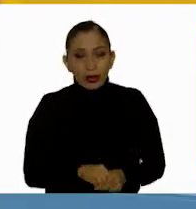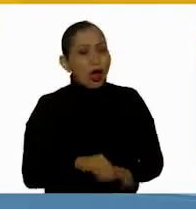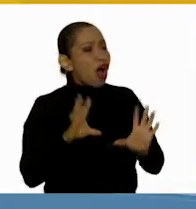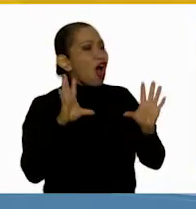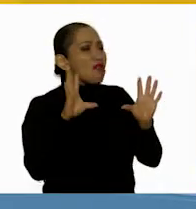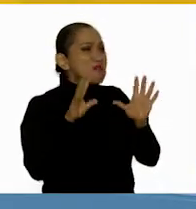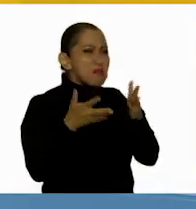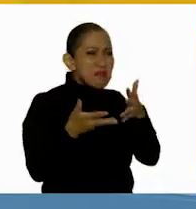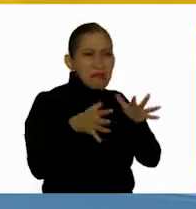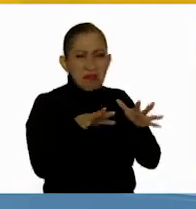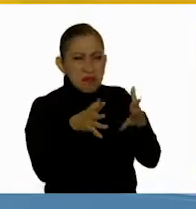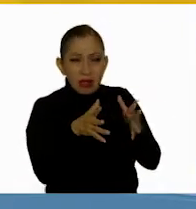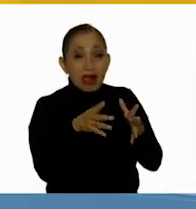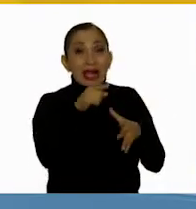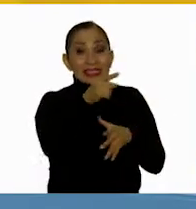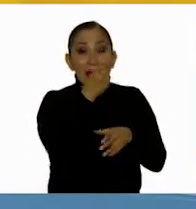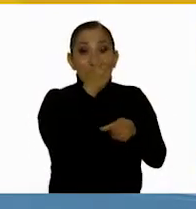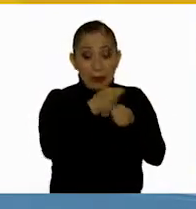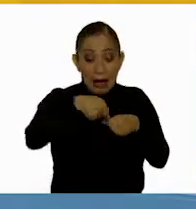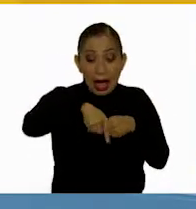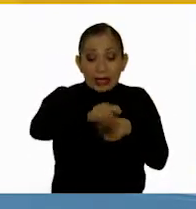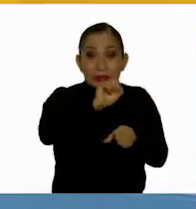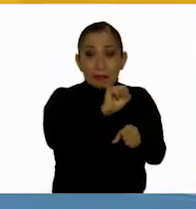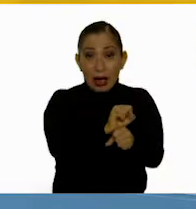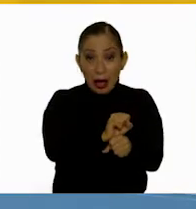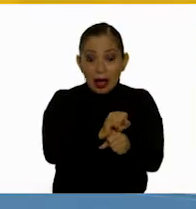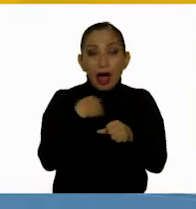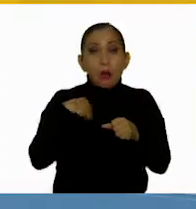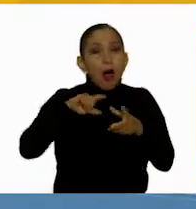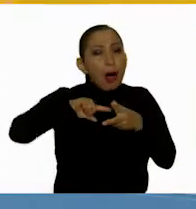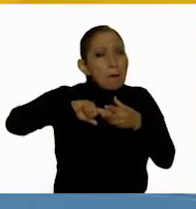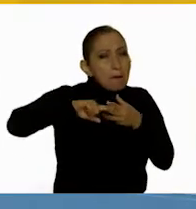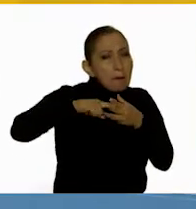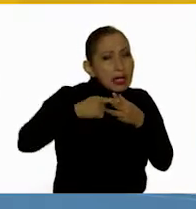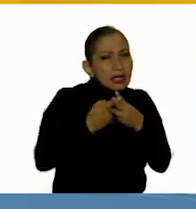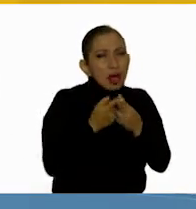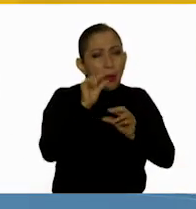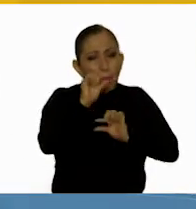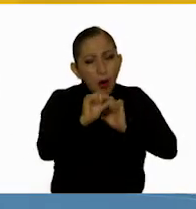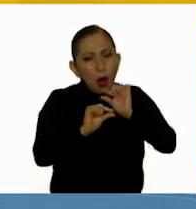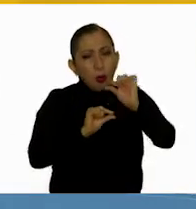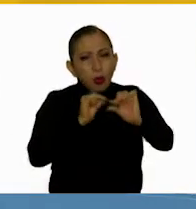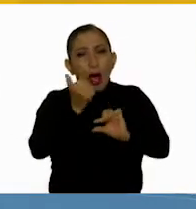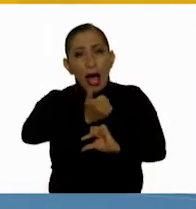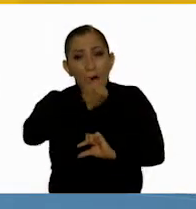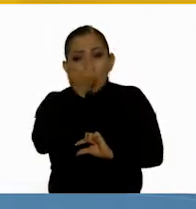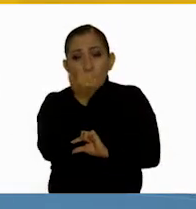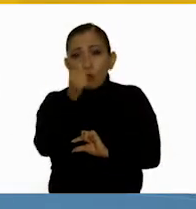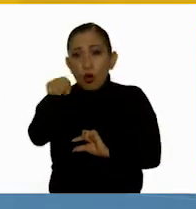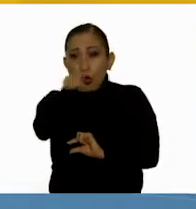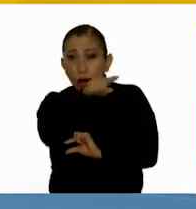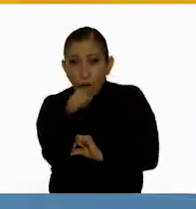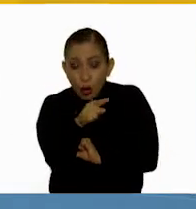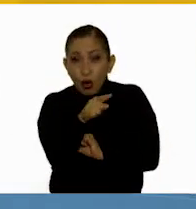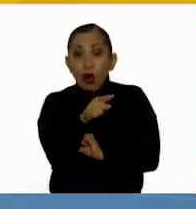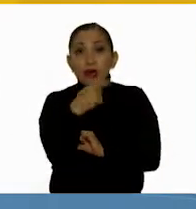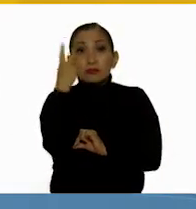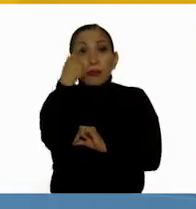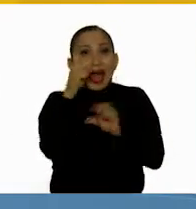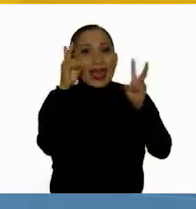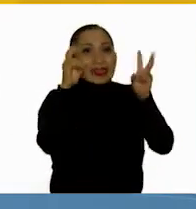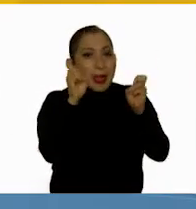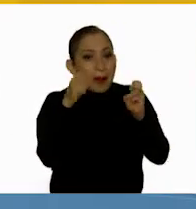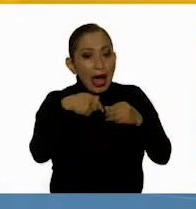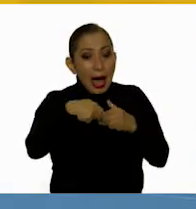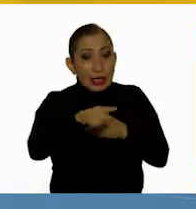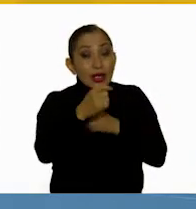Más o menos, Jenny. Estas primeras semanas vamos a introducir de manera muy general a nuestros alumnos y alumnos a los temas que